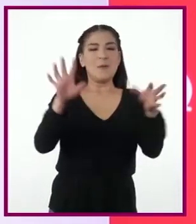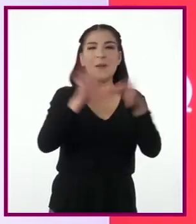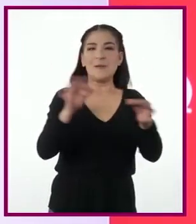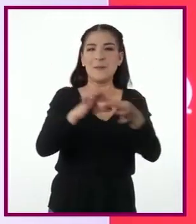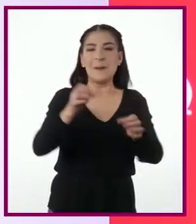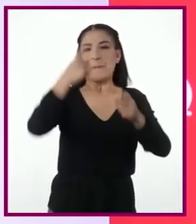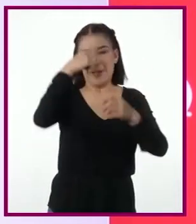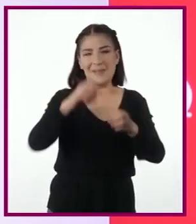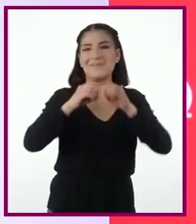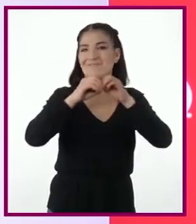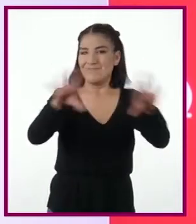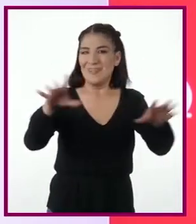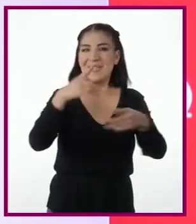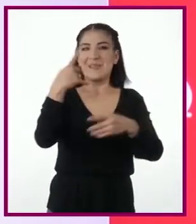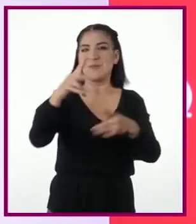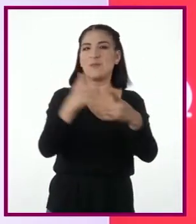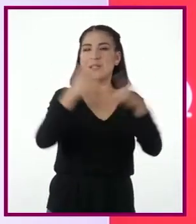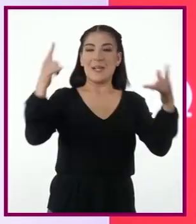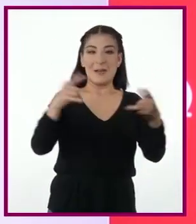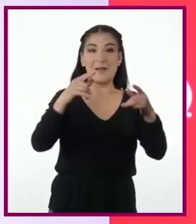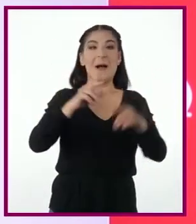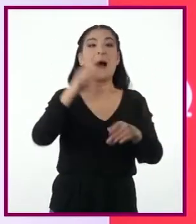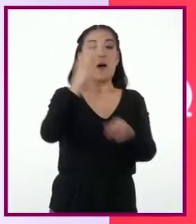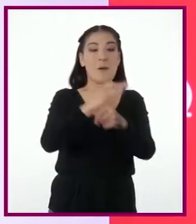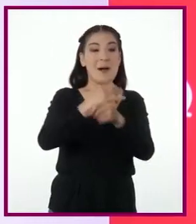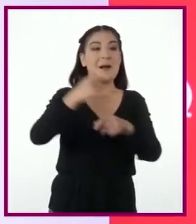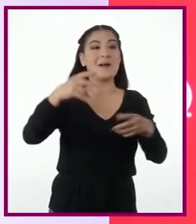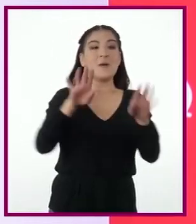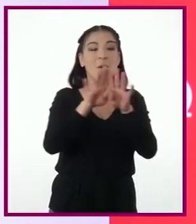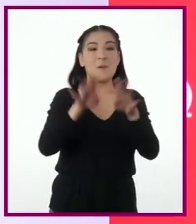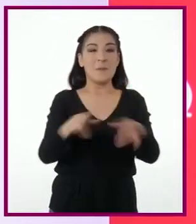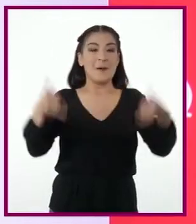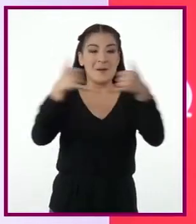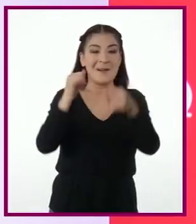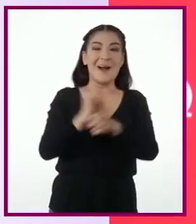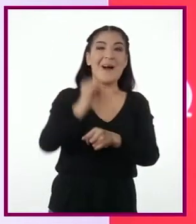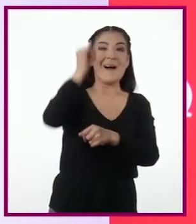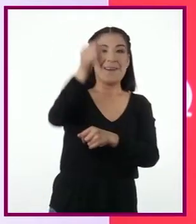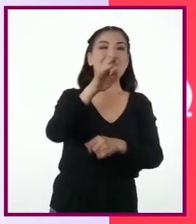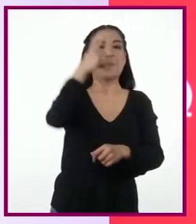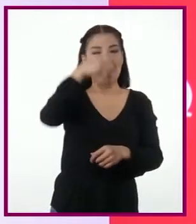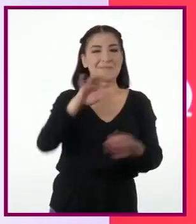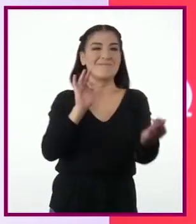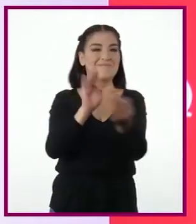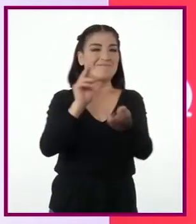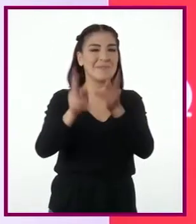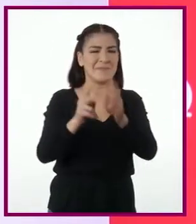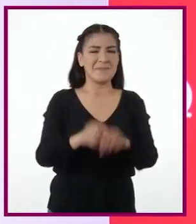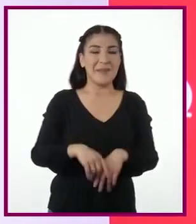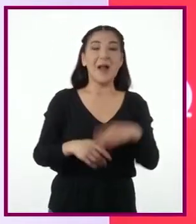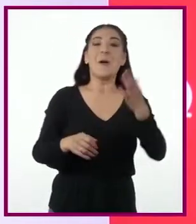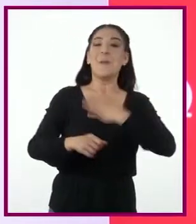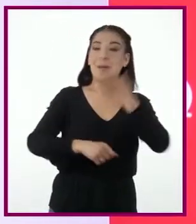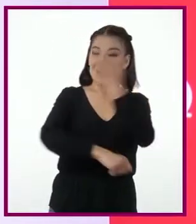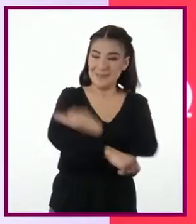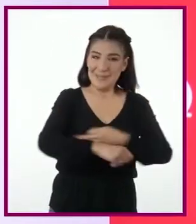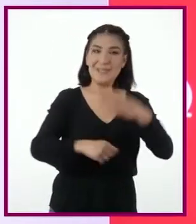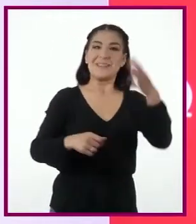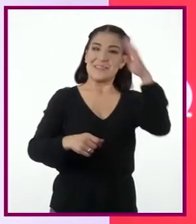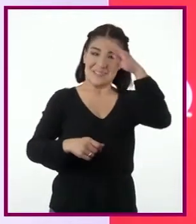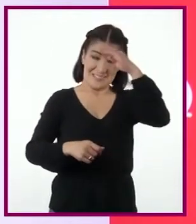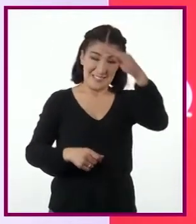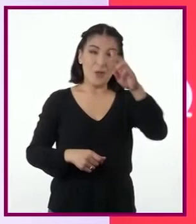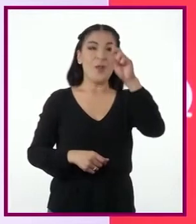viaje. Enlacémonos directamente a la dimensión en la que se encuentra. Apreciable señor Darwin, un placer tenerlo en este